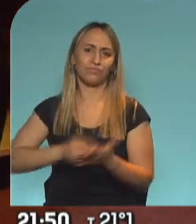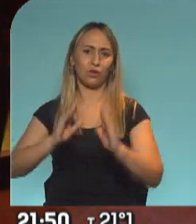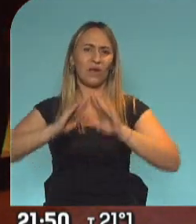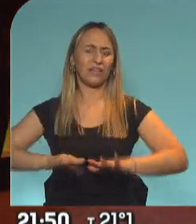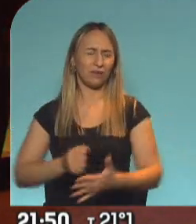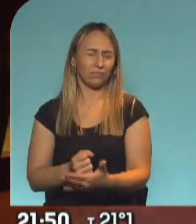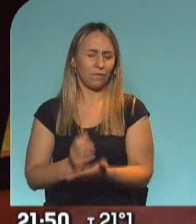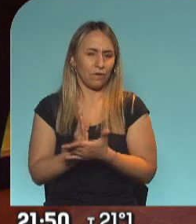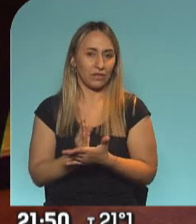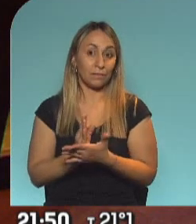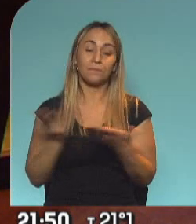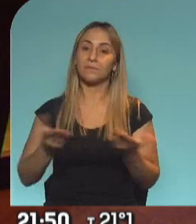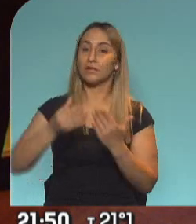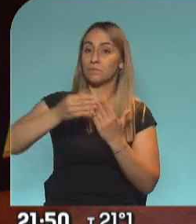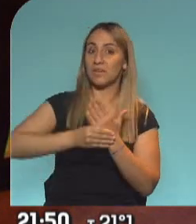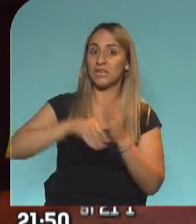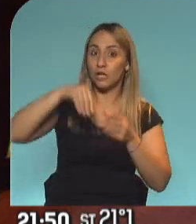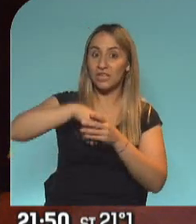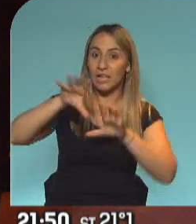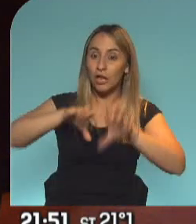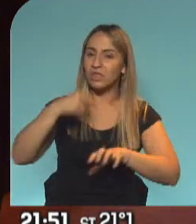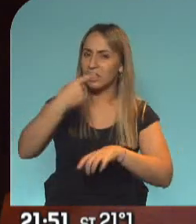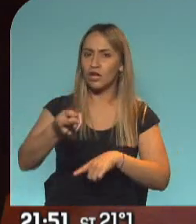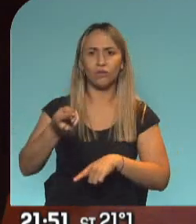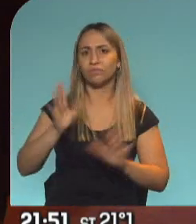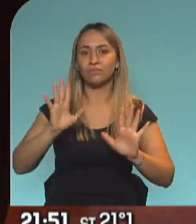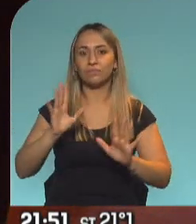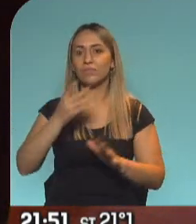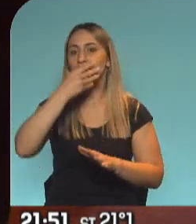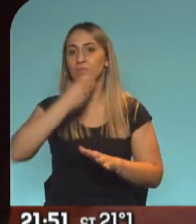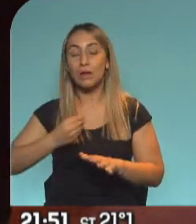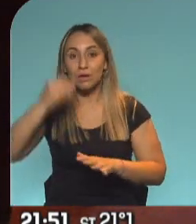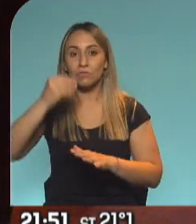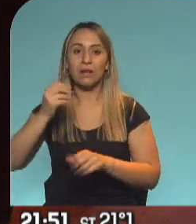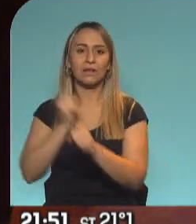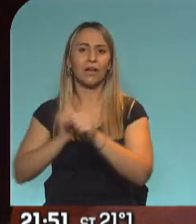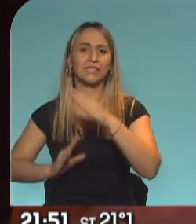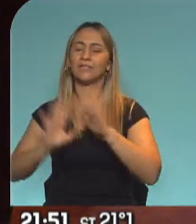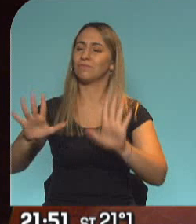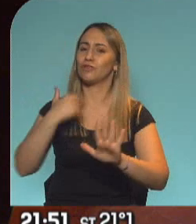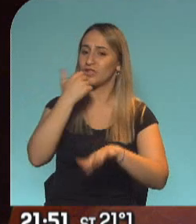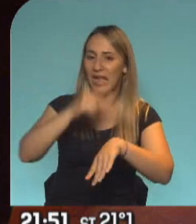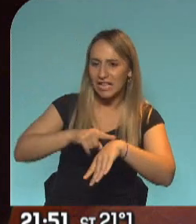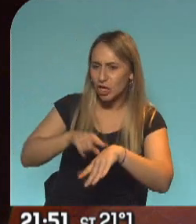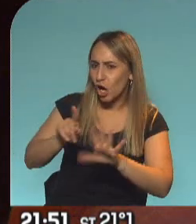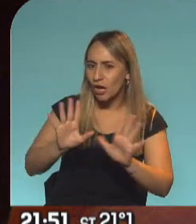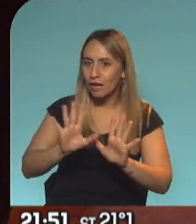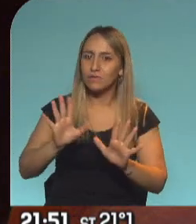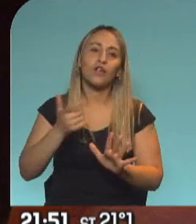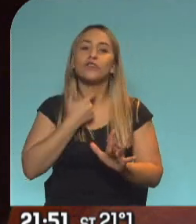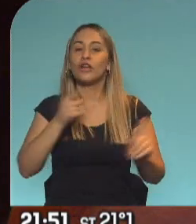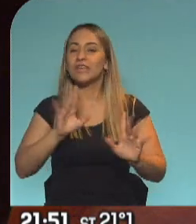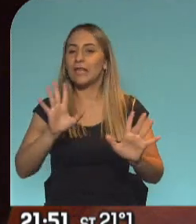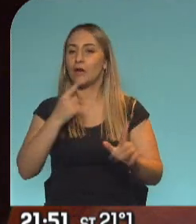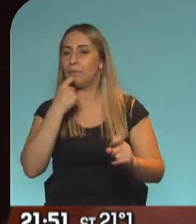Exterior dijo... ¿Qué Papá Noel es esencial? Yo no sé qué hora es, sí, hay tantos chicos que nos ven, así que no te quiero hacer ninguna pregunta. Sí, bueno, al acá respecto, por lo menos no ¿viste? Hay aislamiento